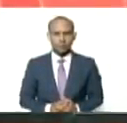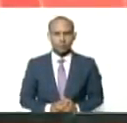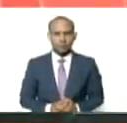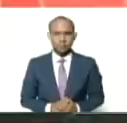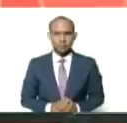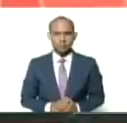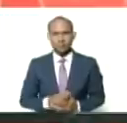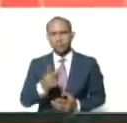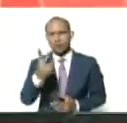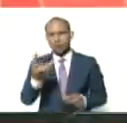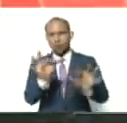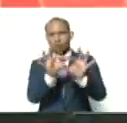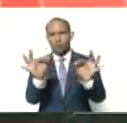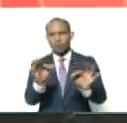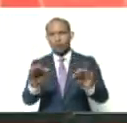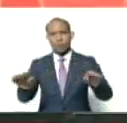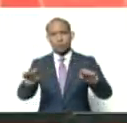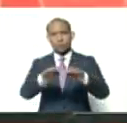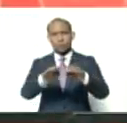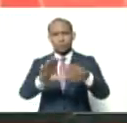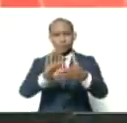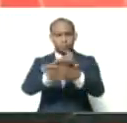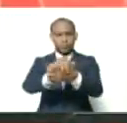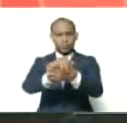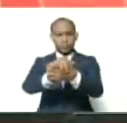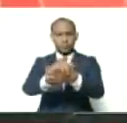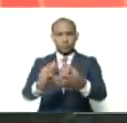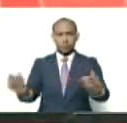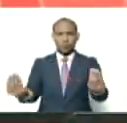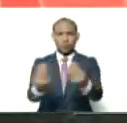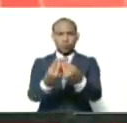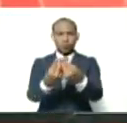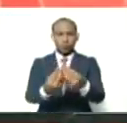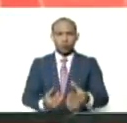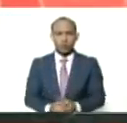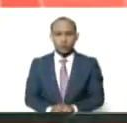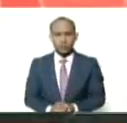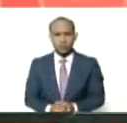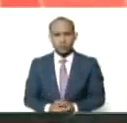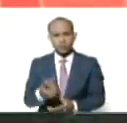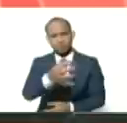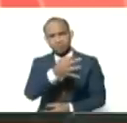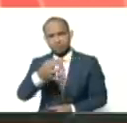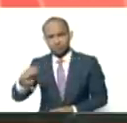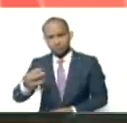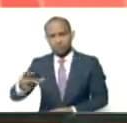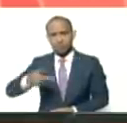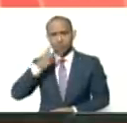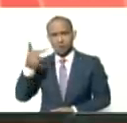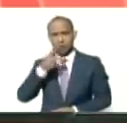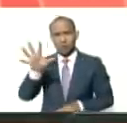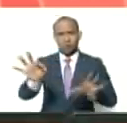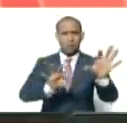Las dos categorías tienen que ir juntas, amarradas. Calidad política del método de selección